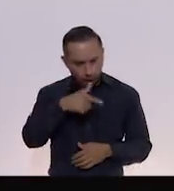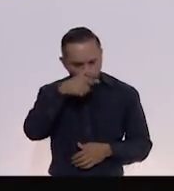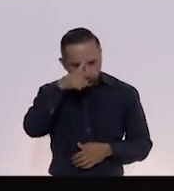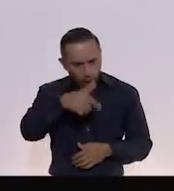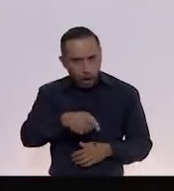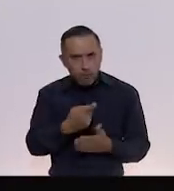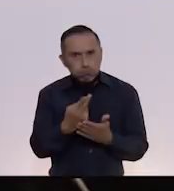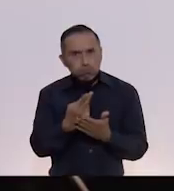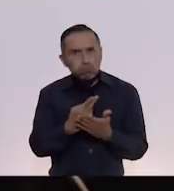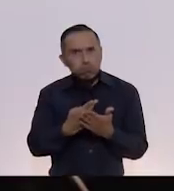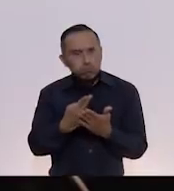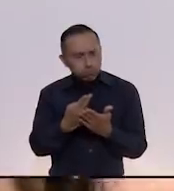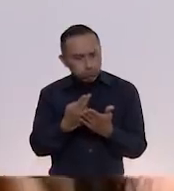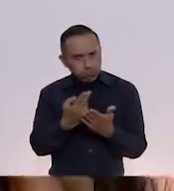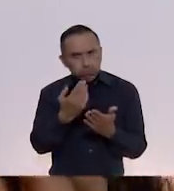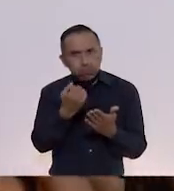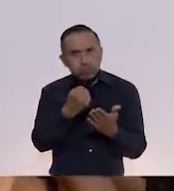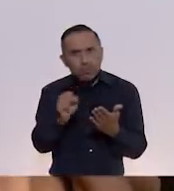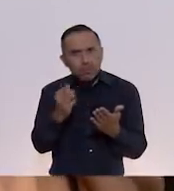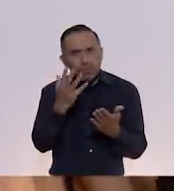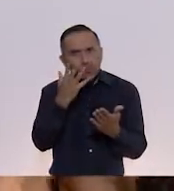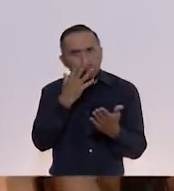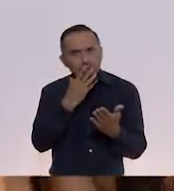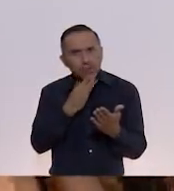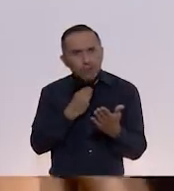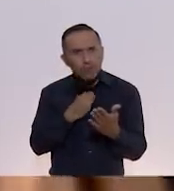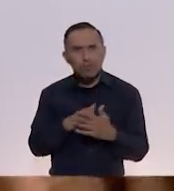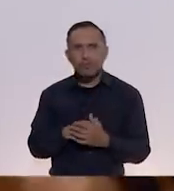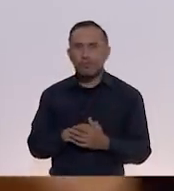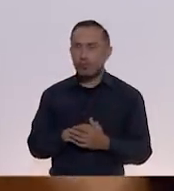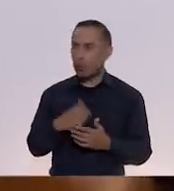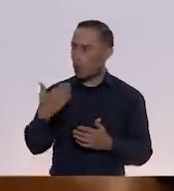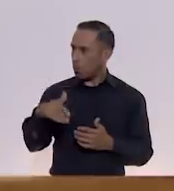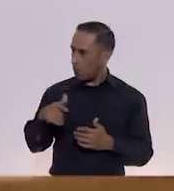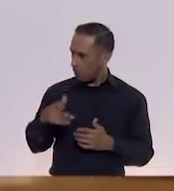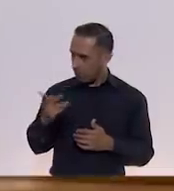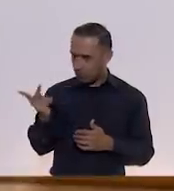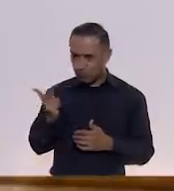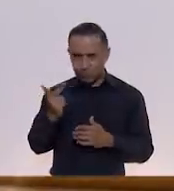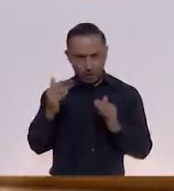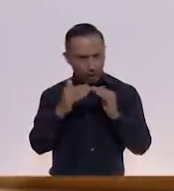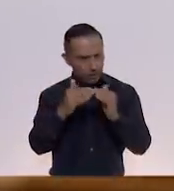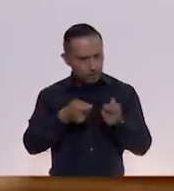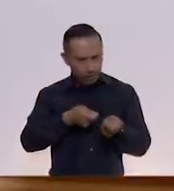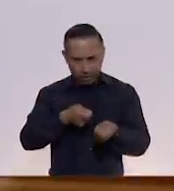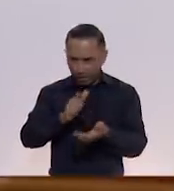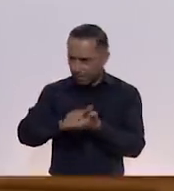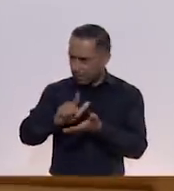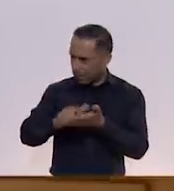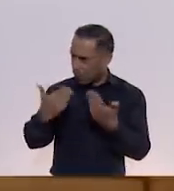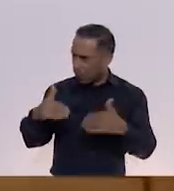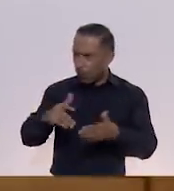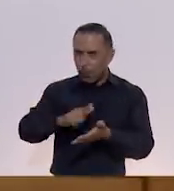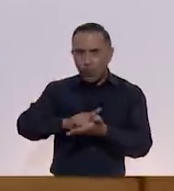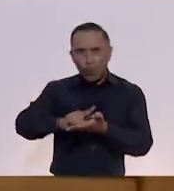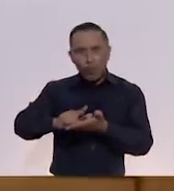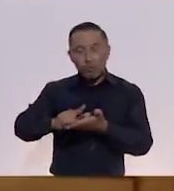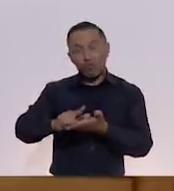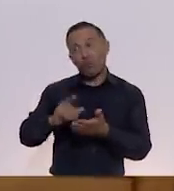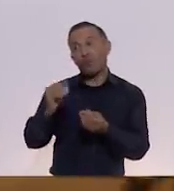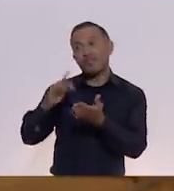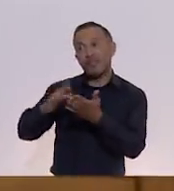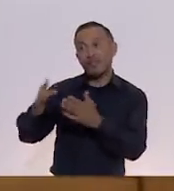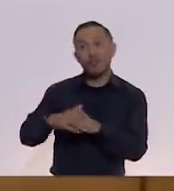bonito. Oigan, qué bien me dejaron la casa. Muchas gracias. De hecho, les tenemos una